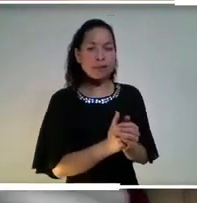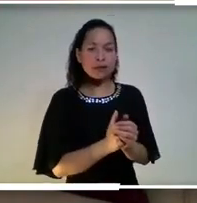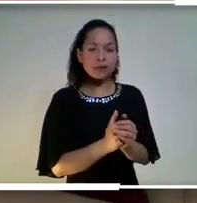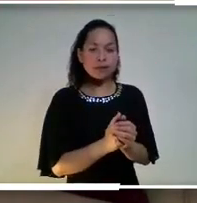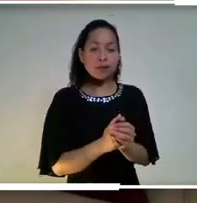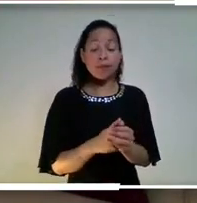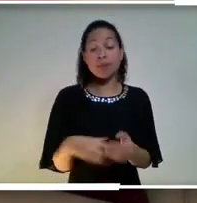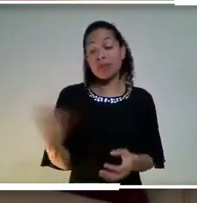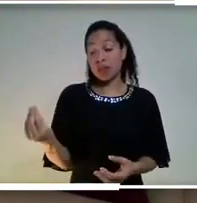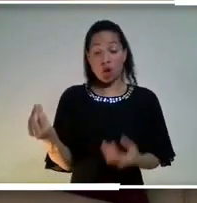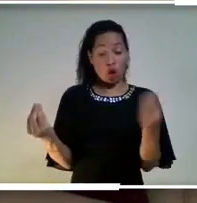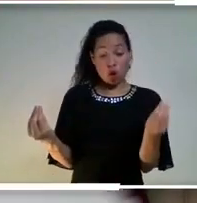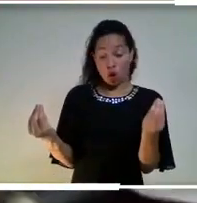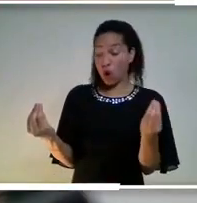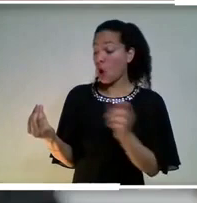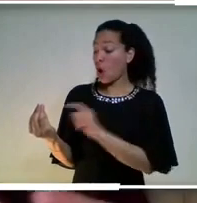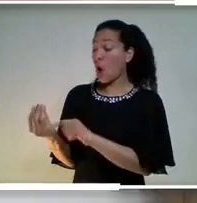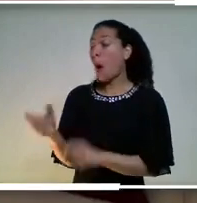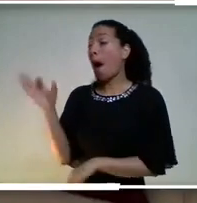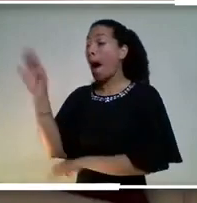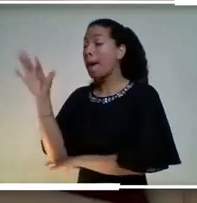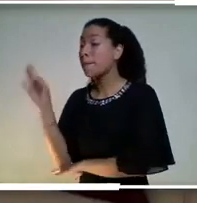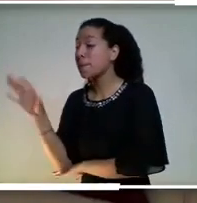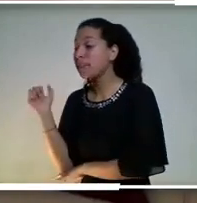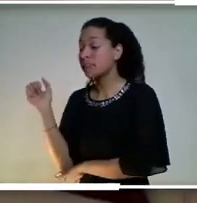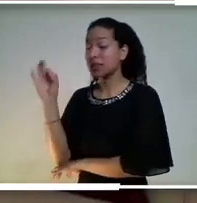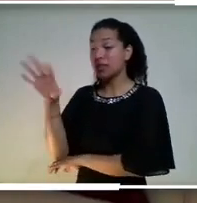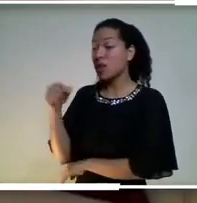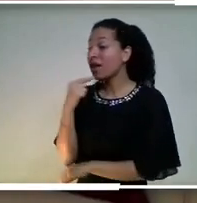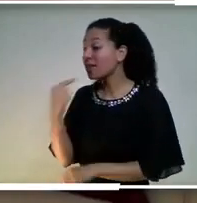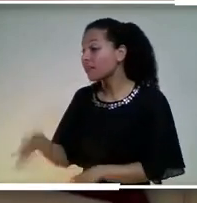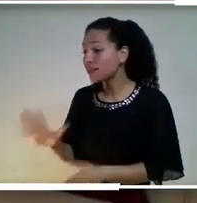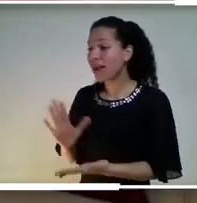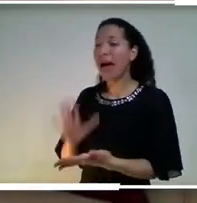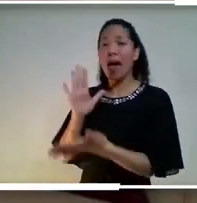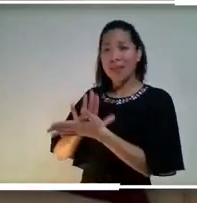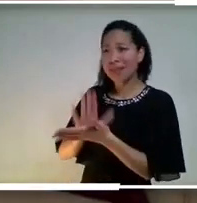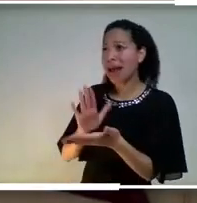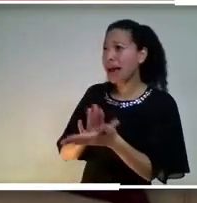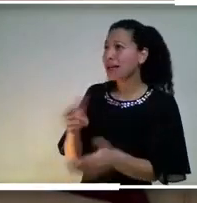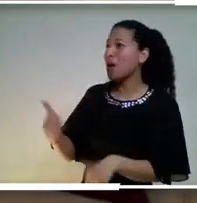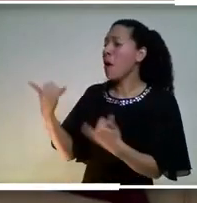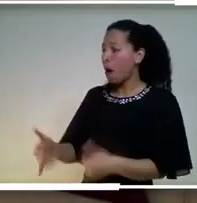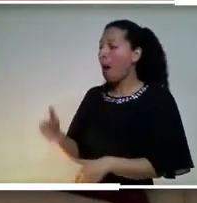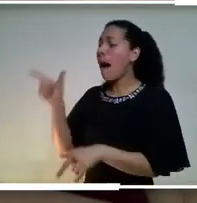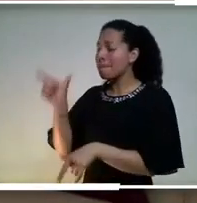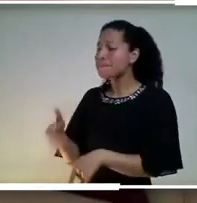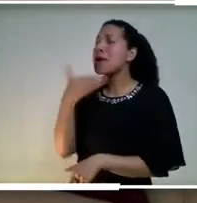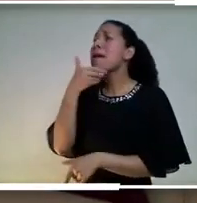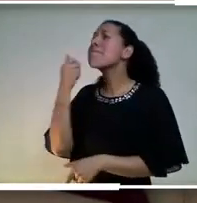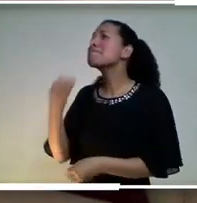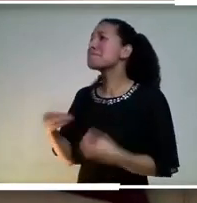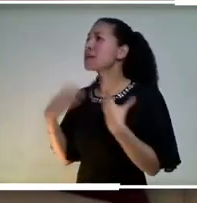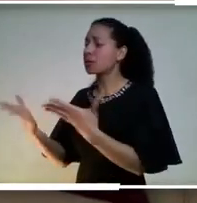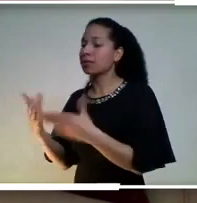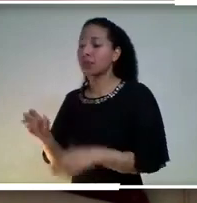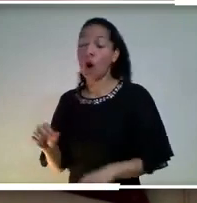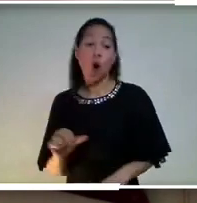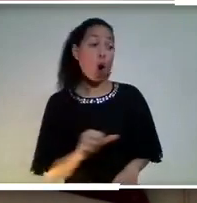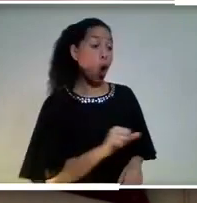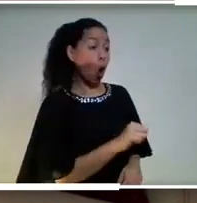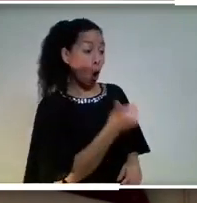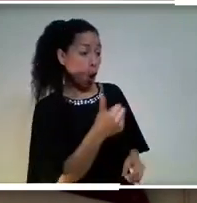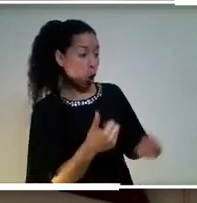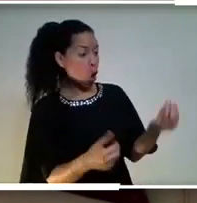está mirando así que sonría y un grupo decía me en amén luego pasó el otro predicador y dijo hermano de